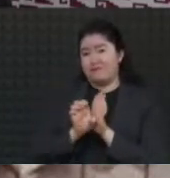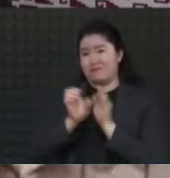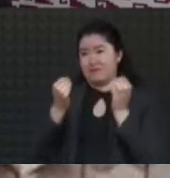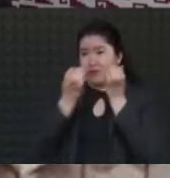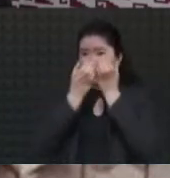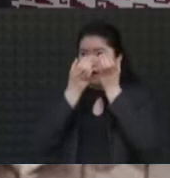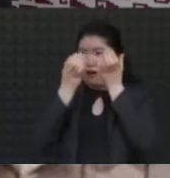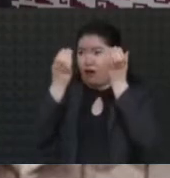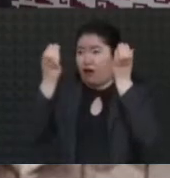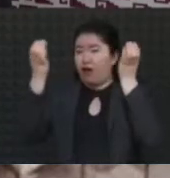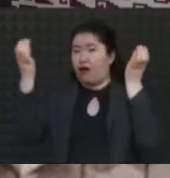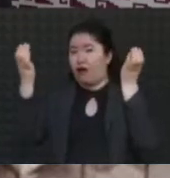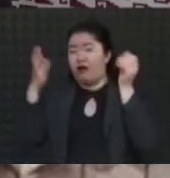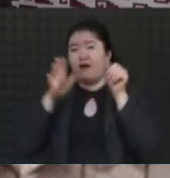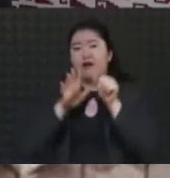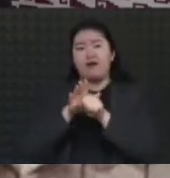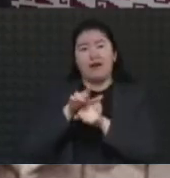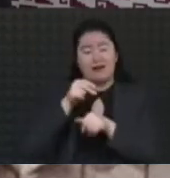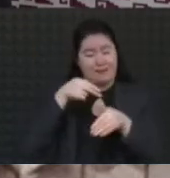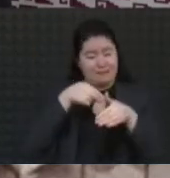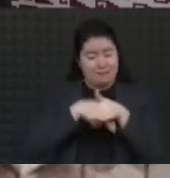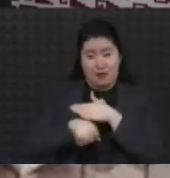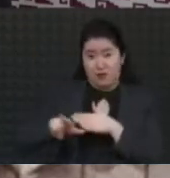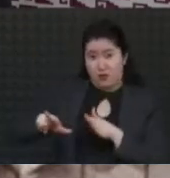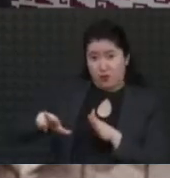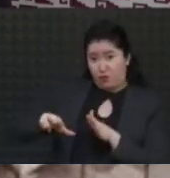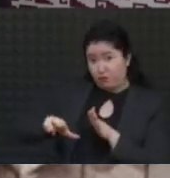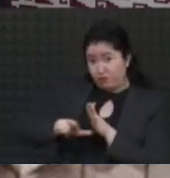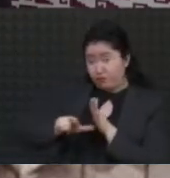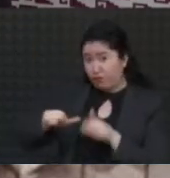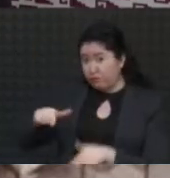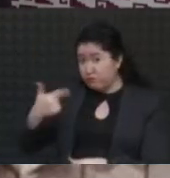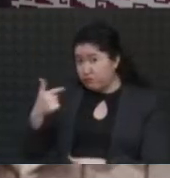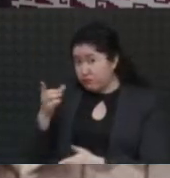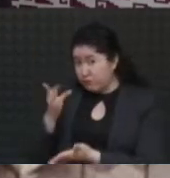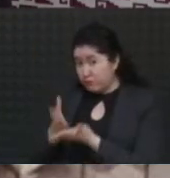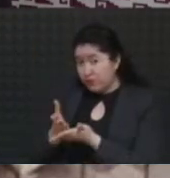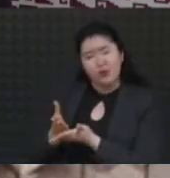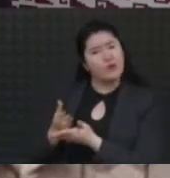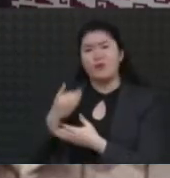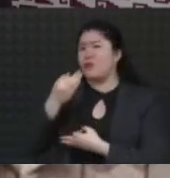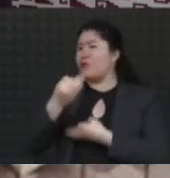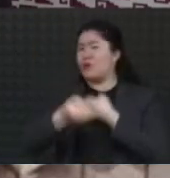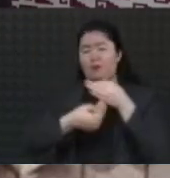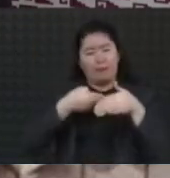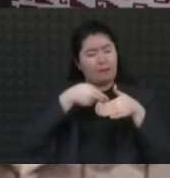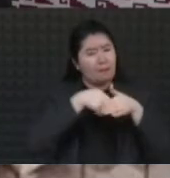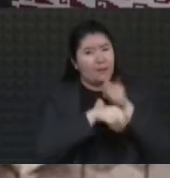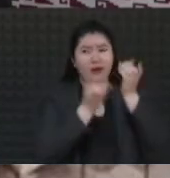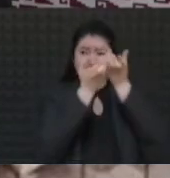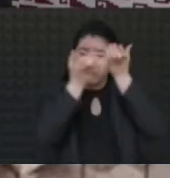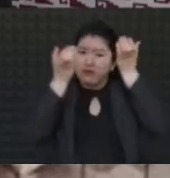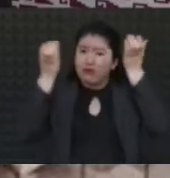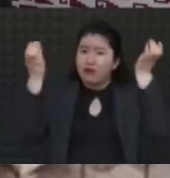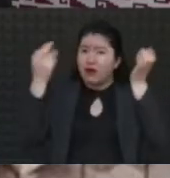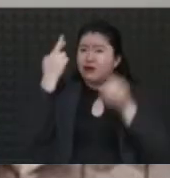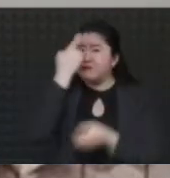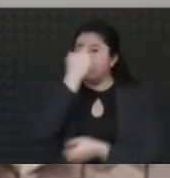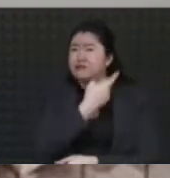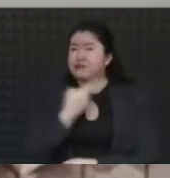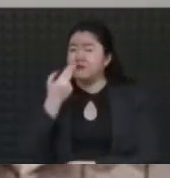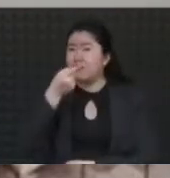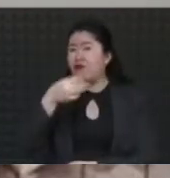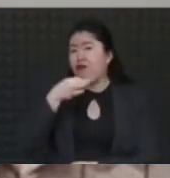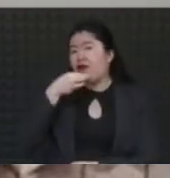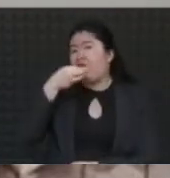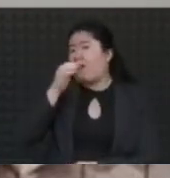elevado, igual no solo de la línea 12 del metro, sino de toda la red. ¿Qué reporte tienen sobre ese tema?